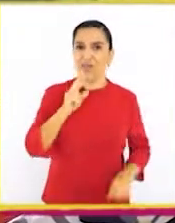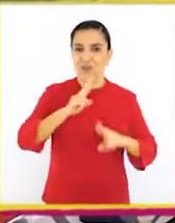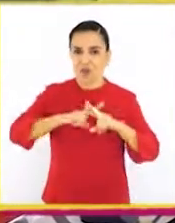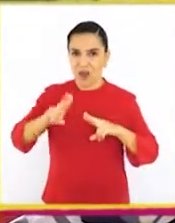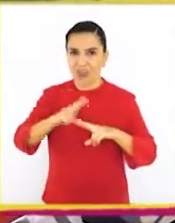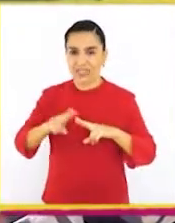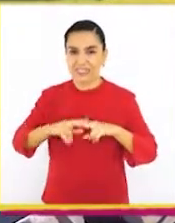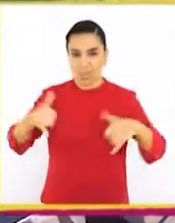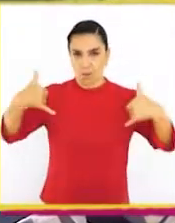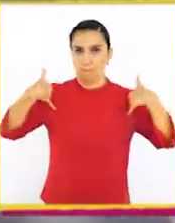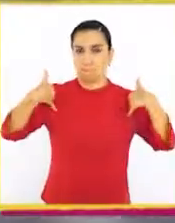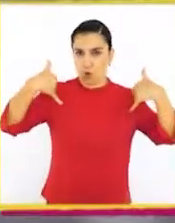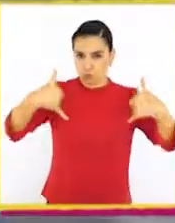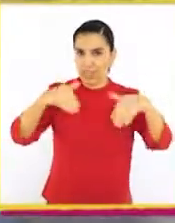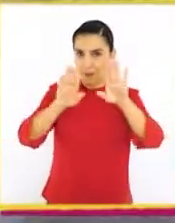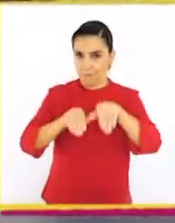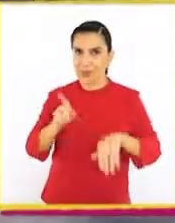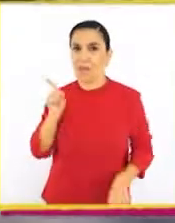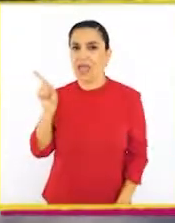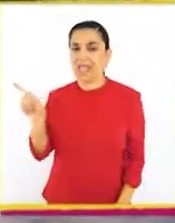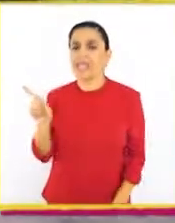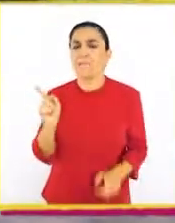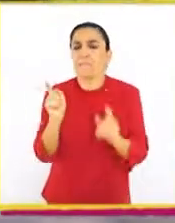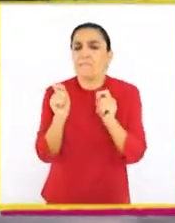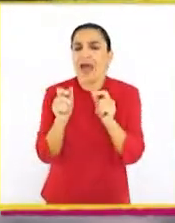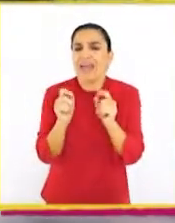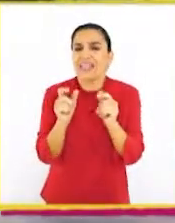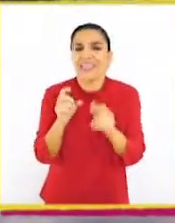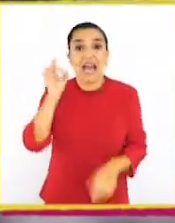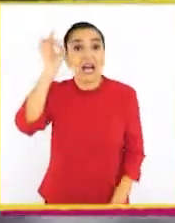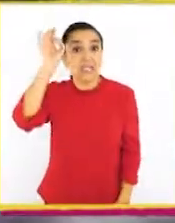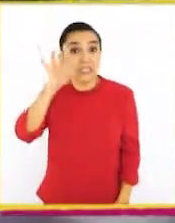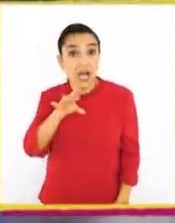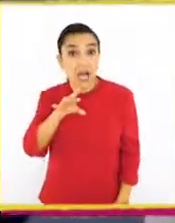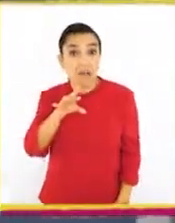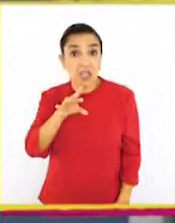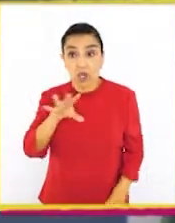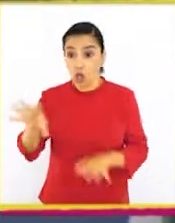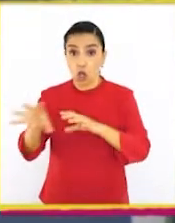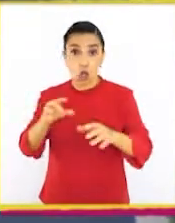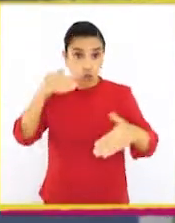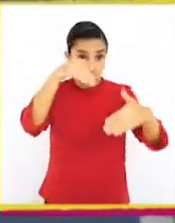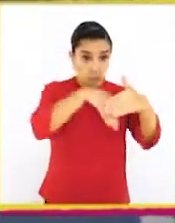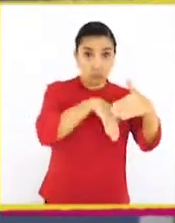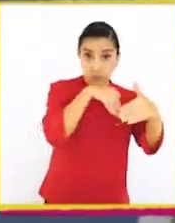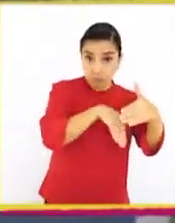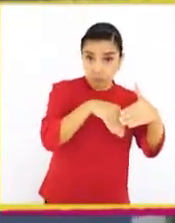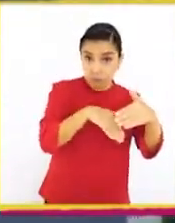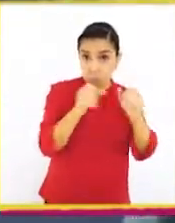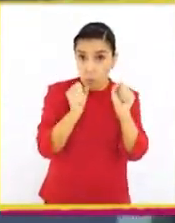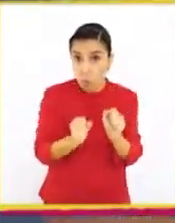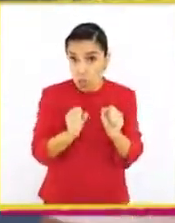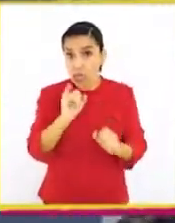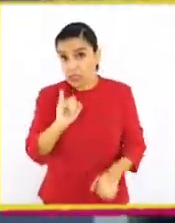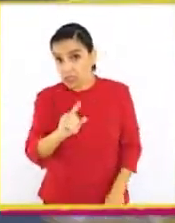que debemos hacer es tener una mochila como esta o similar para saber qué cabe en la mochila y qué